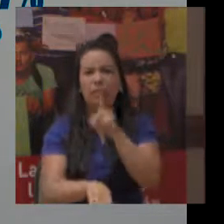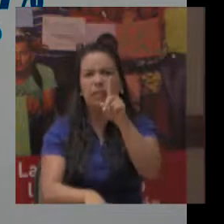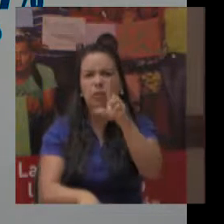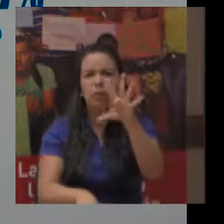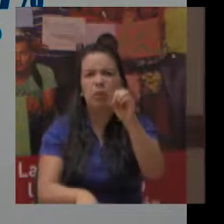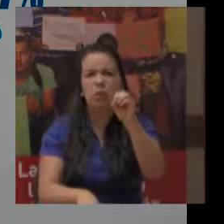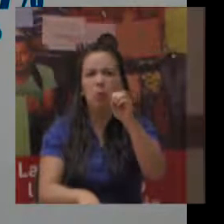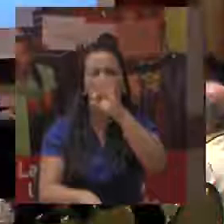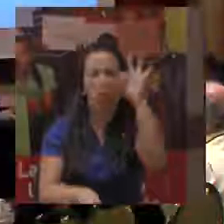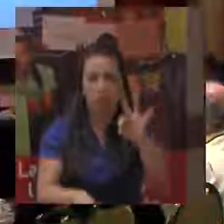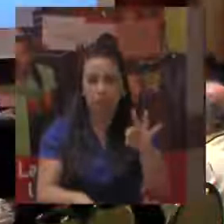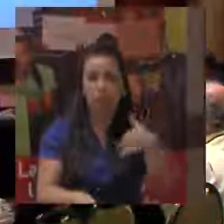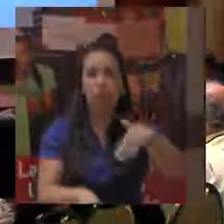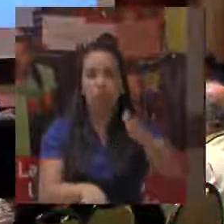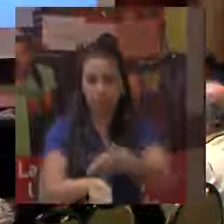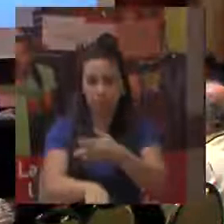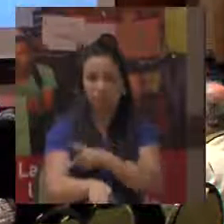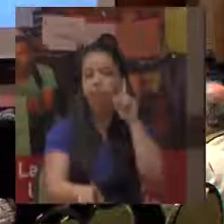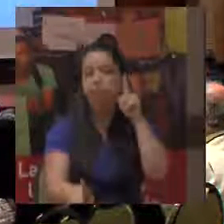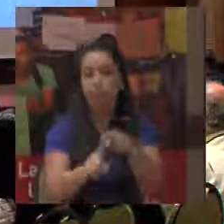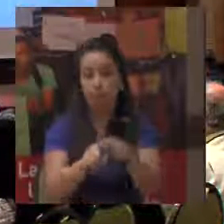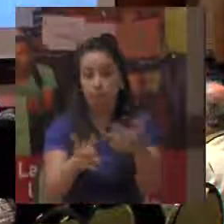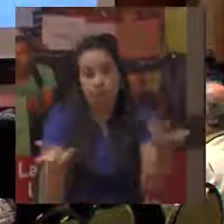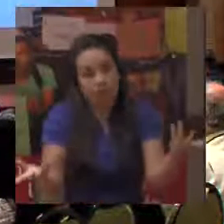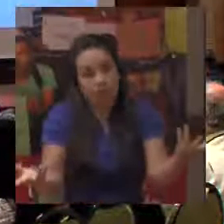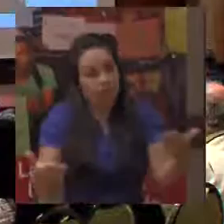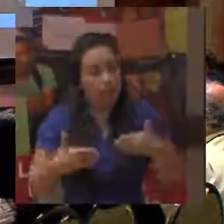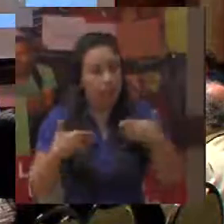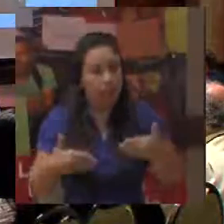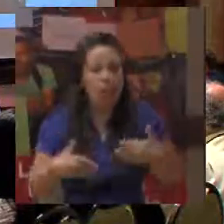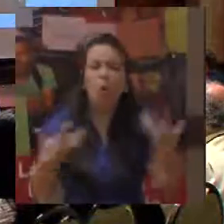propuesto. ¿Cómo lo hicimos?